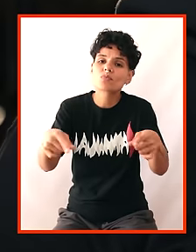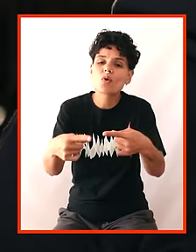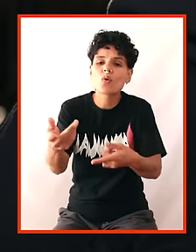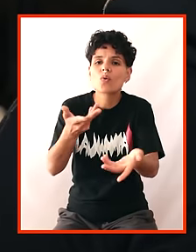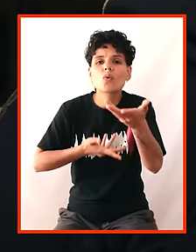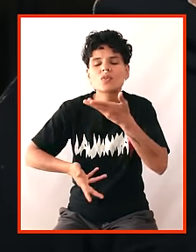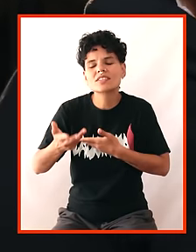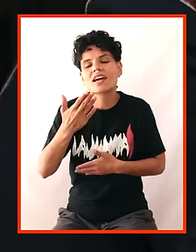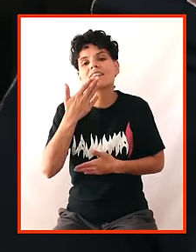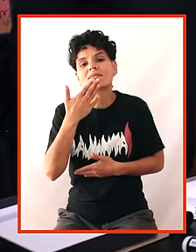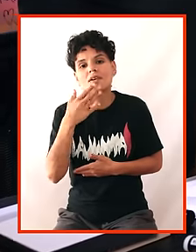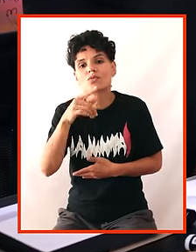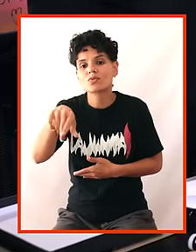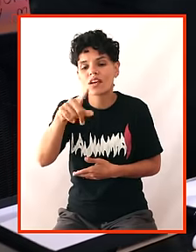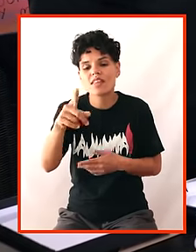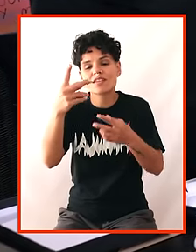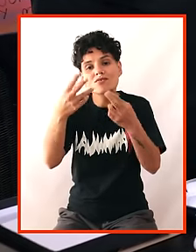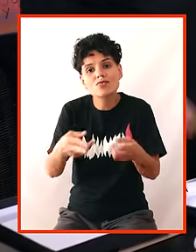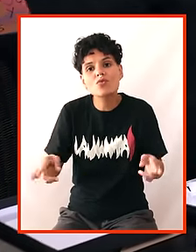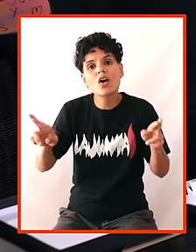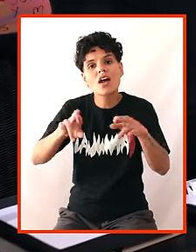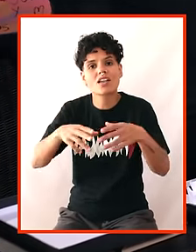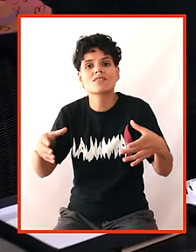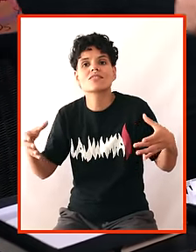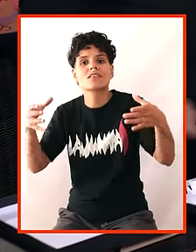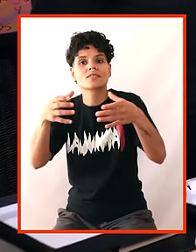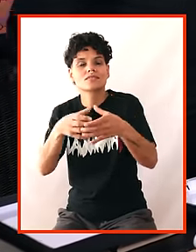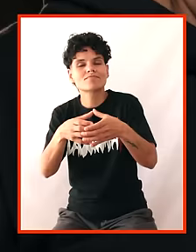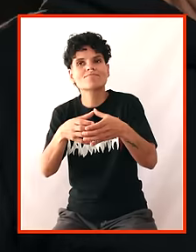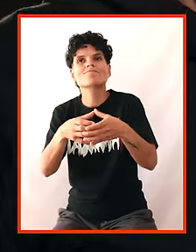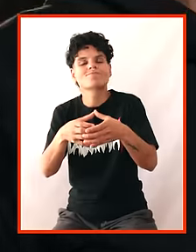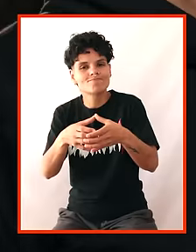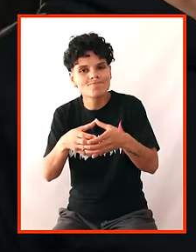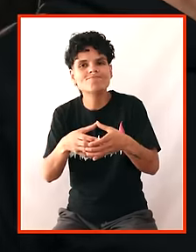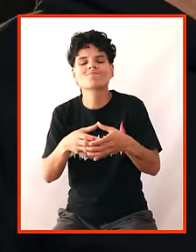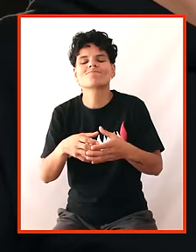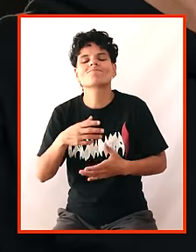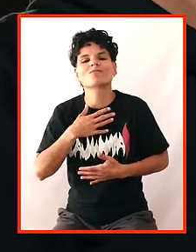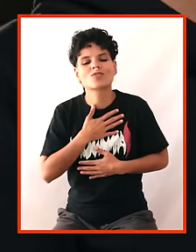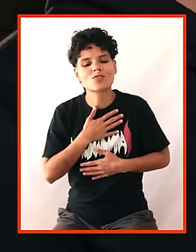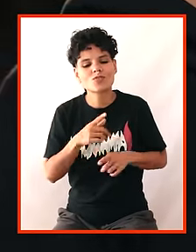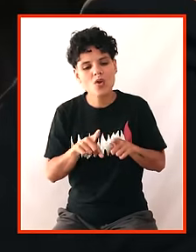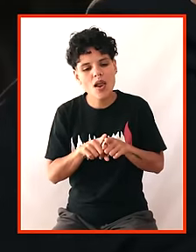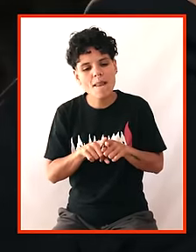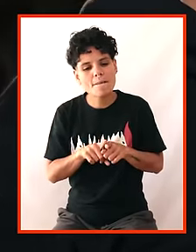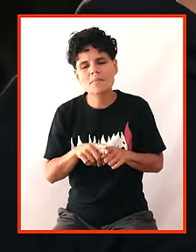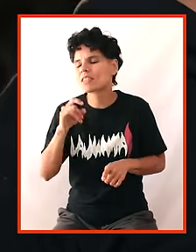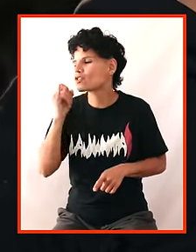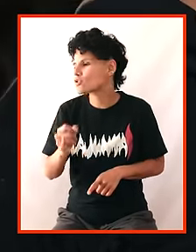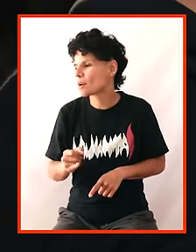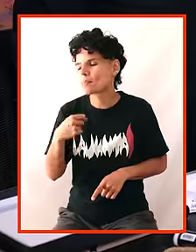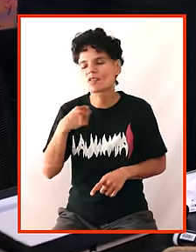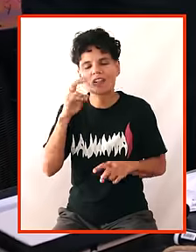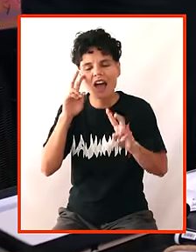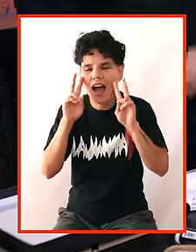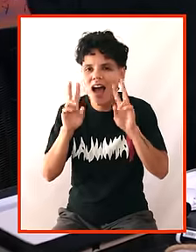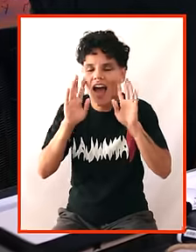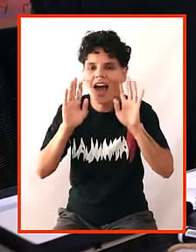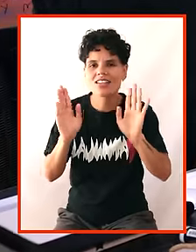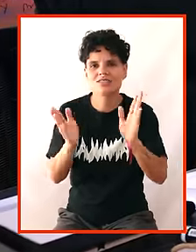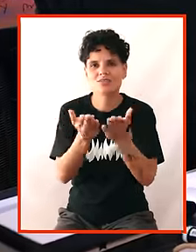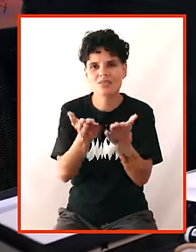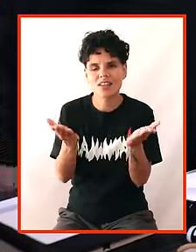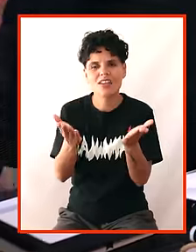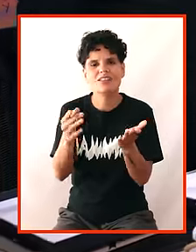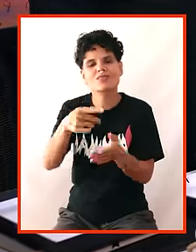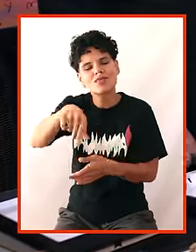que nos han entregado. Y el retorno a usted, Tabaré está aquí y todo. Siempre jugados por ustedes, para que